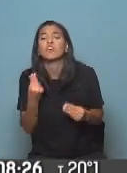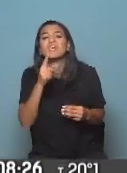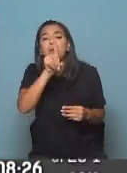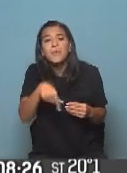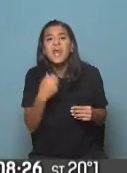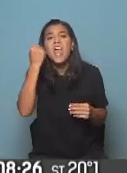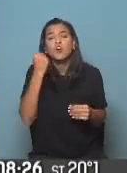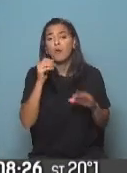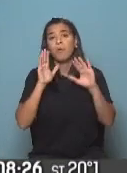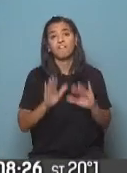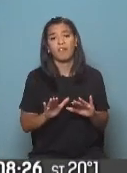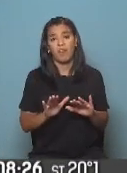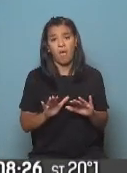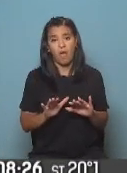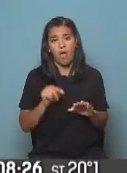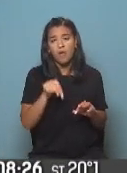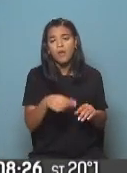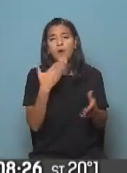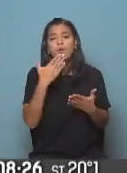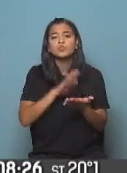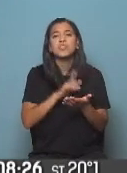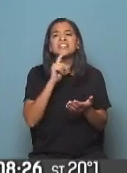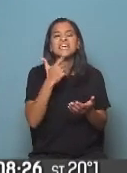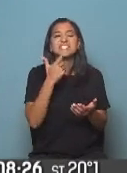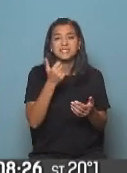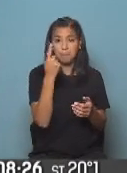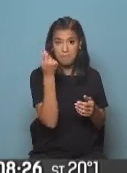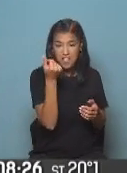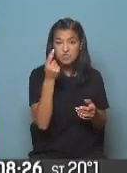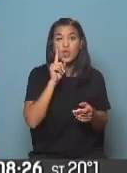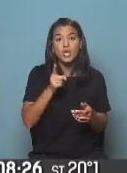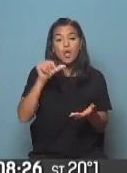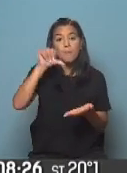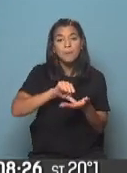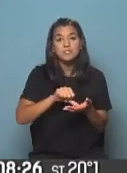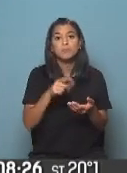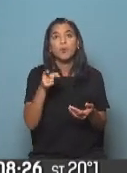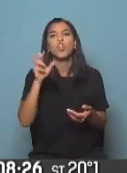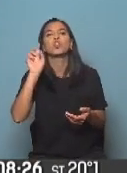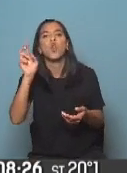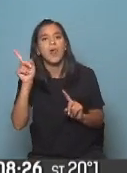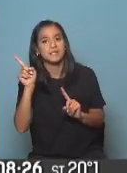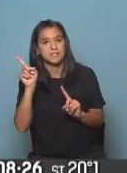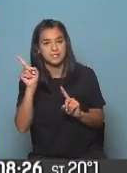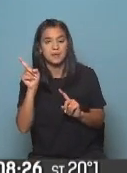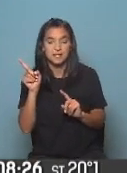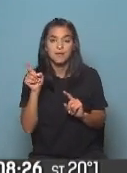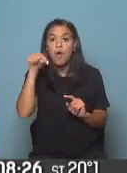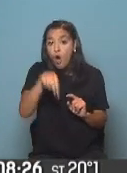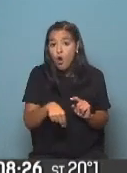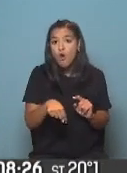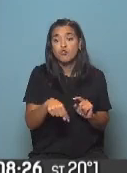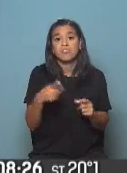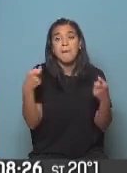Que la economía esté parada. Acá se habla mucho de las tasas en pesos. Sí. El riesgo en país son las tasas en dólares. Hoy ninguna